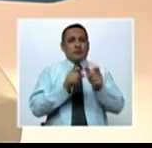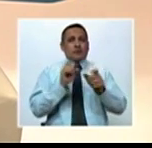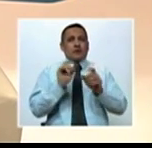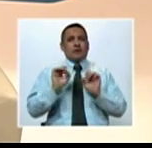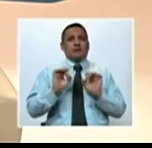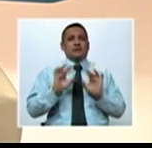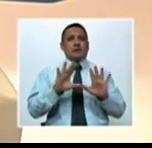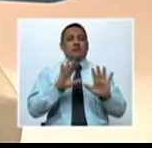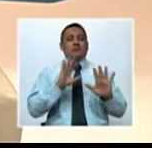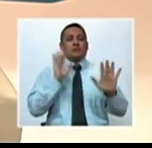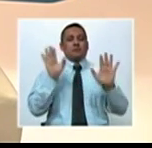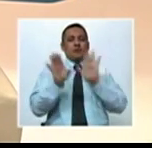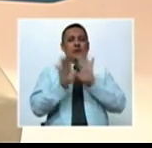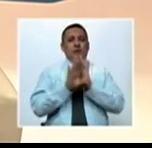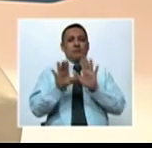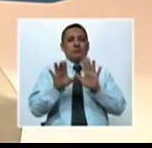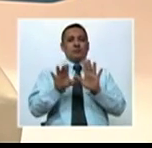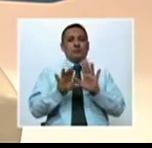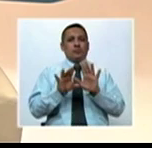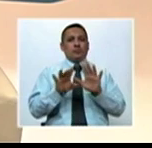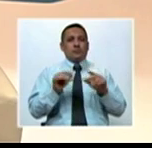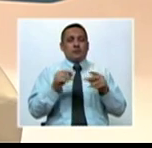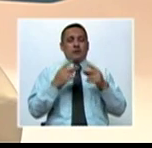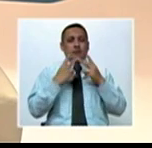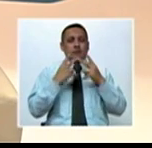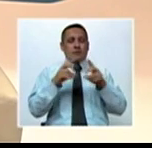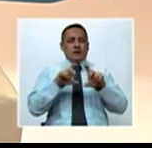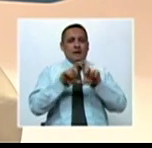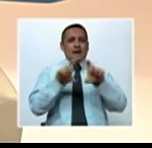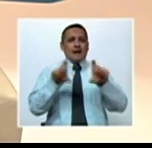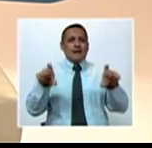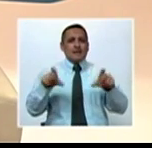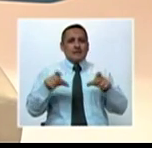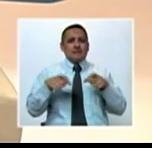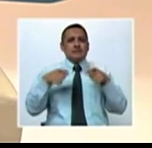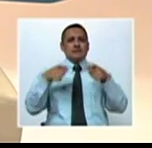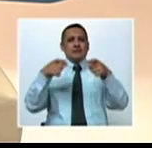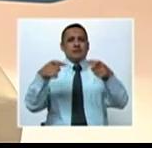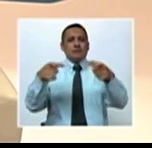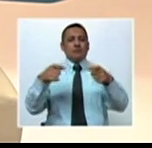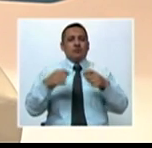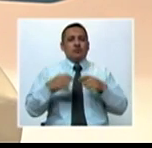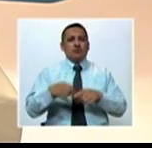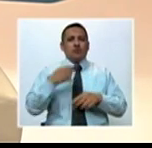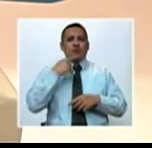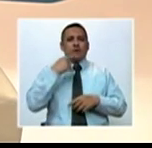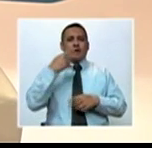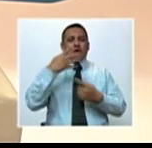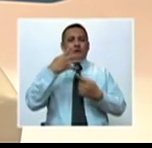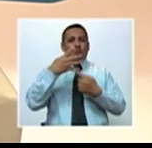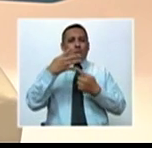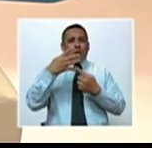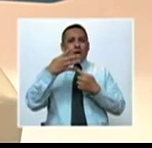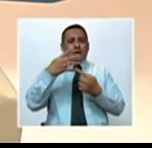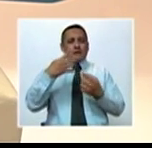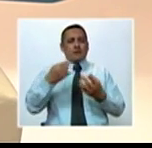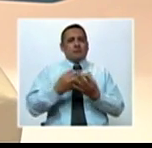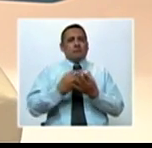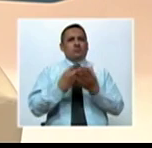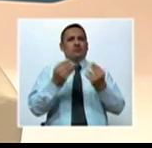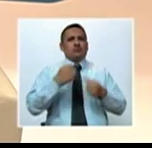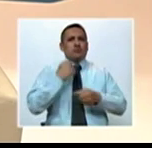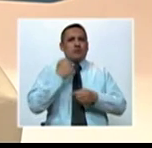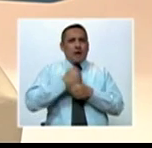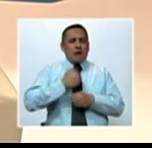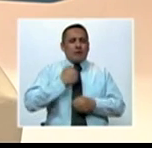personas que a lo mejor, bueno, pues pasan recibos, son de cuarta categoría,